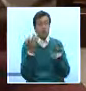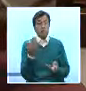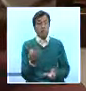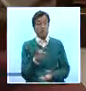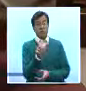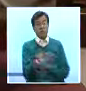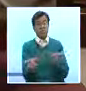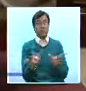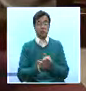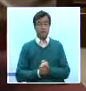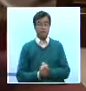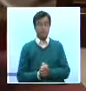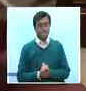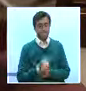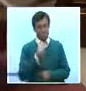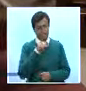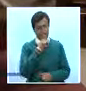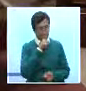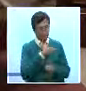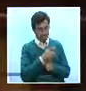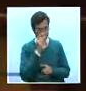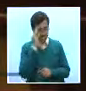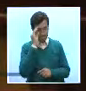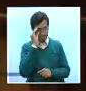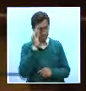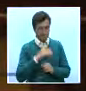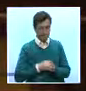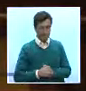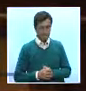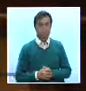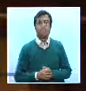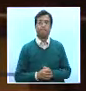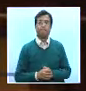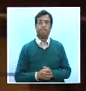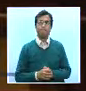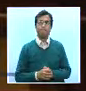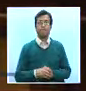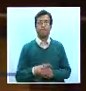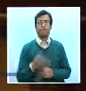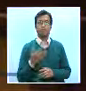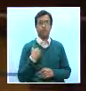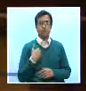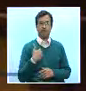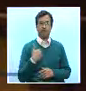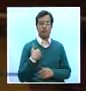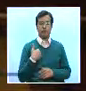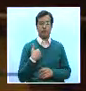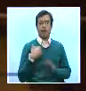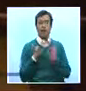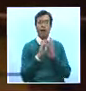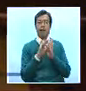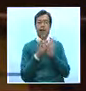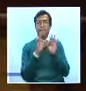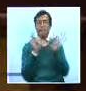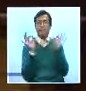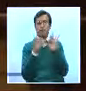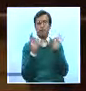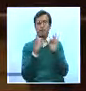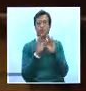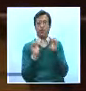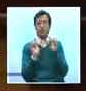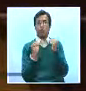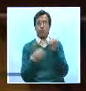ciudadanía, sí, por este anuncio. Mire, nosotros hemos... tenemos una publicación nuestra en el Facebook del asesor contable y